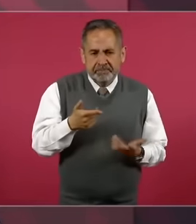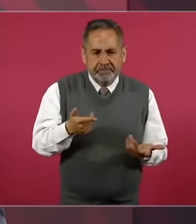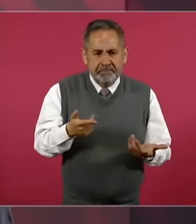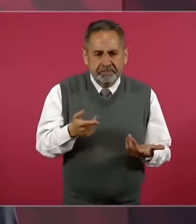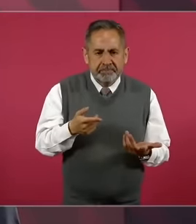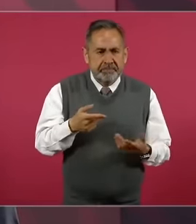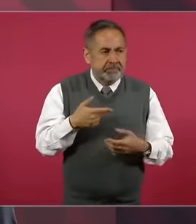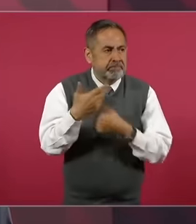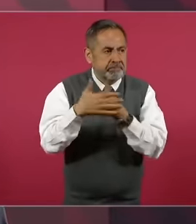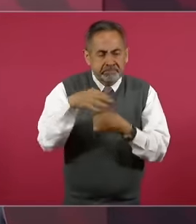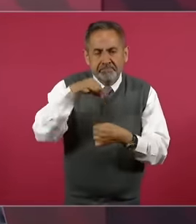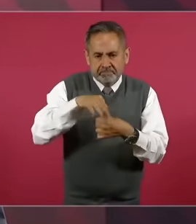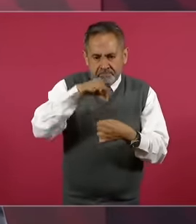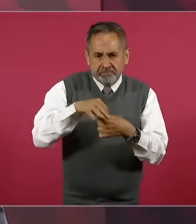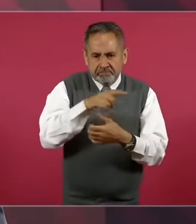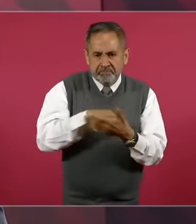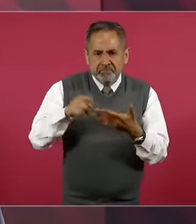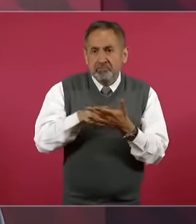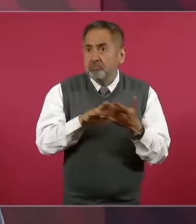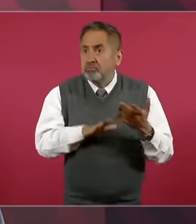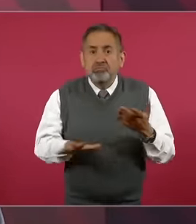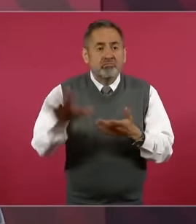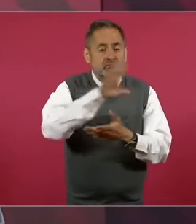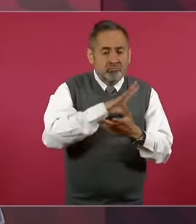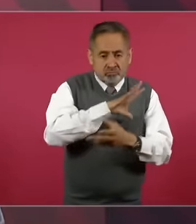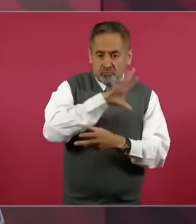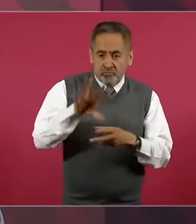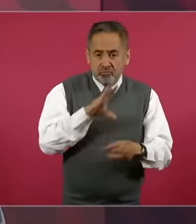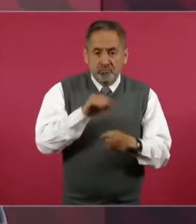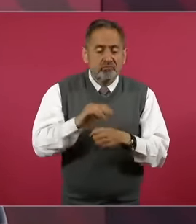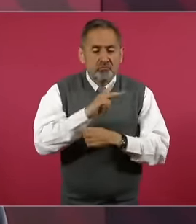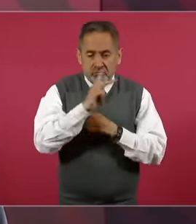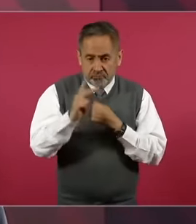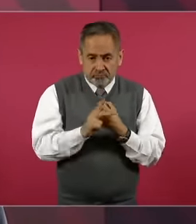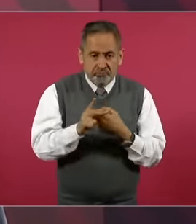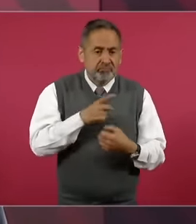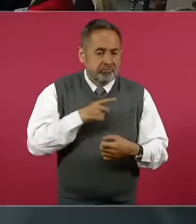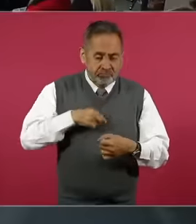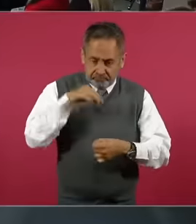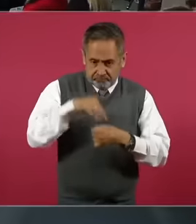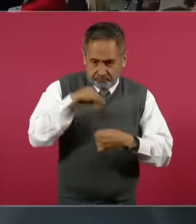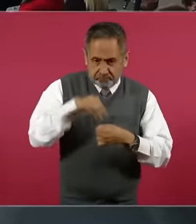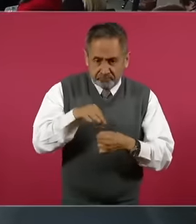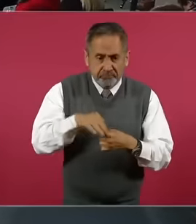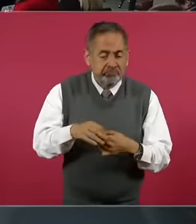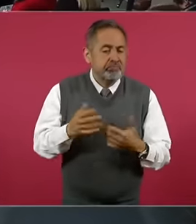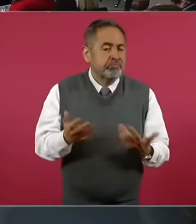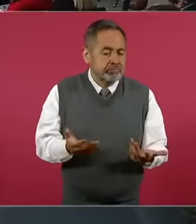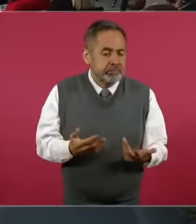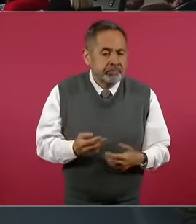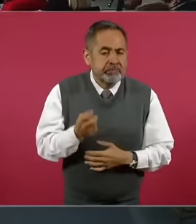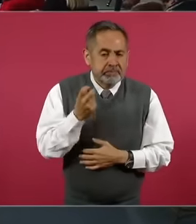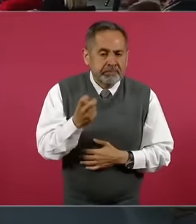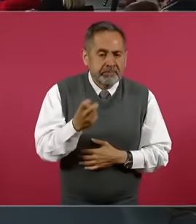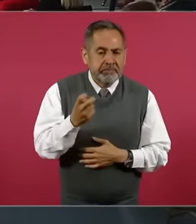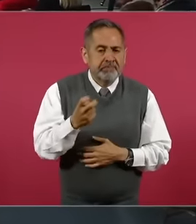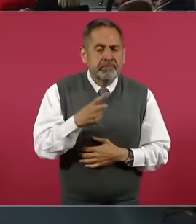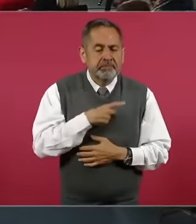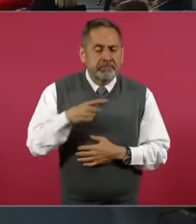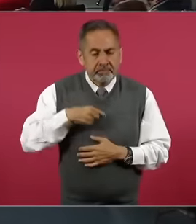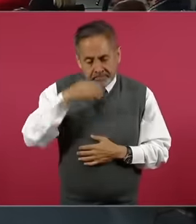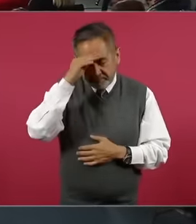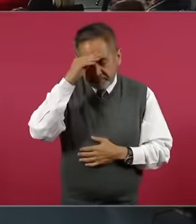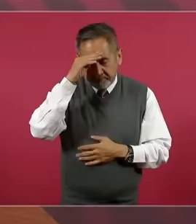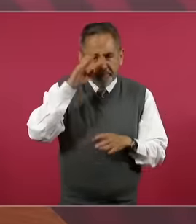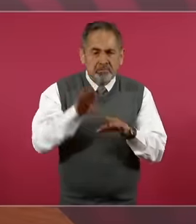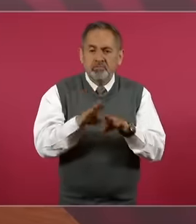se va a votar en todo el país. Entonces, que se llegue a